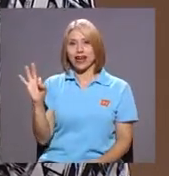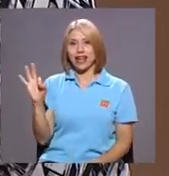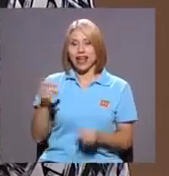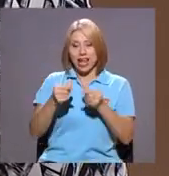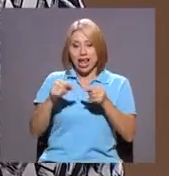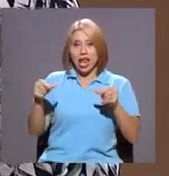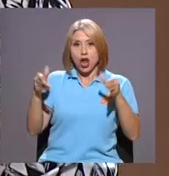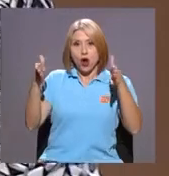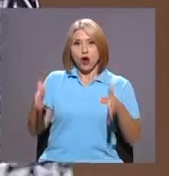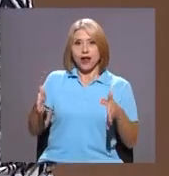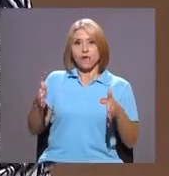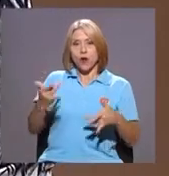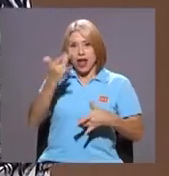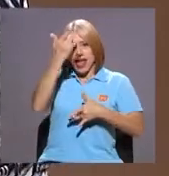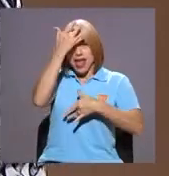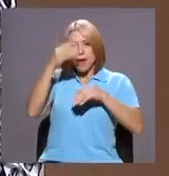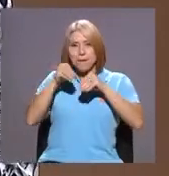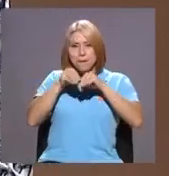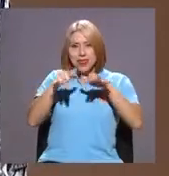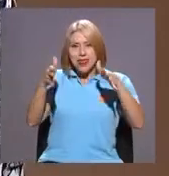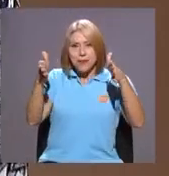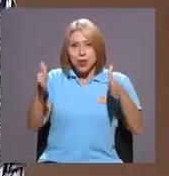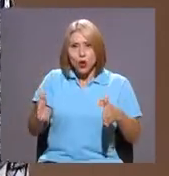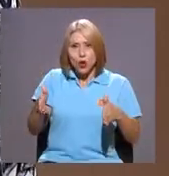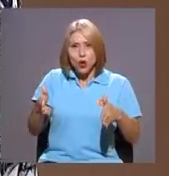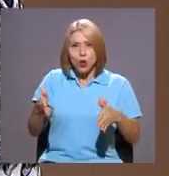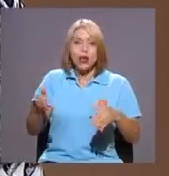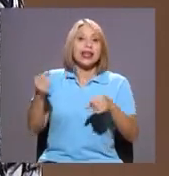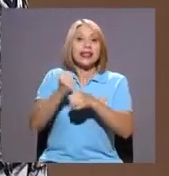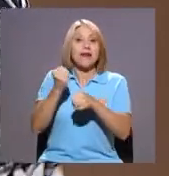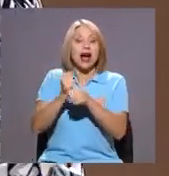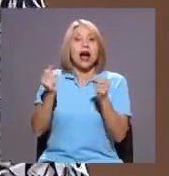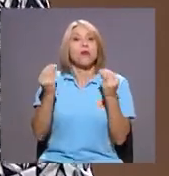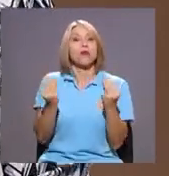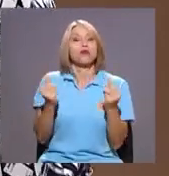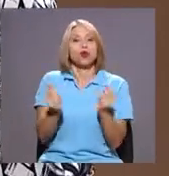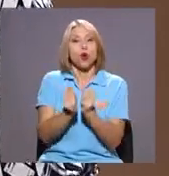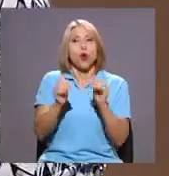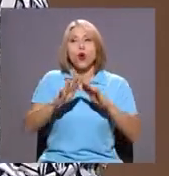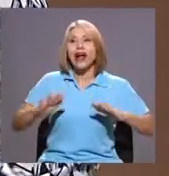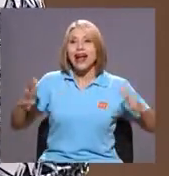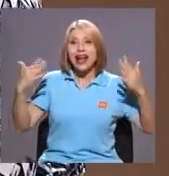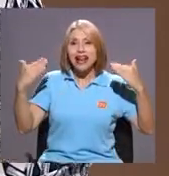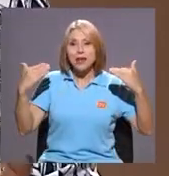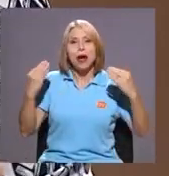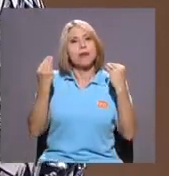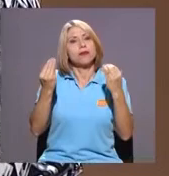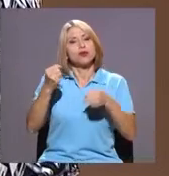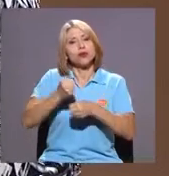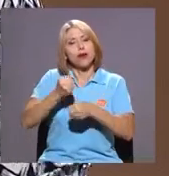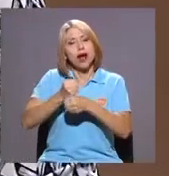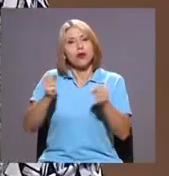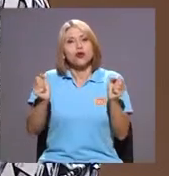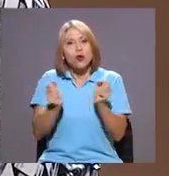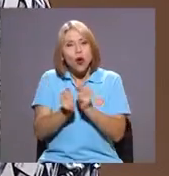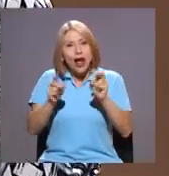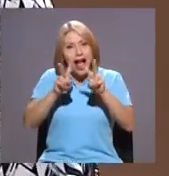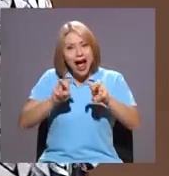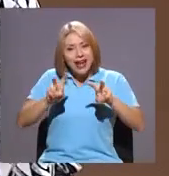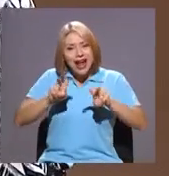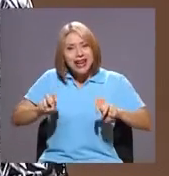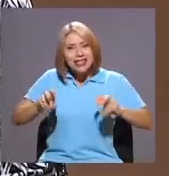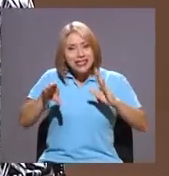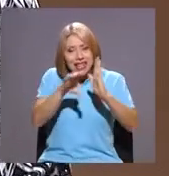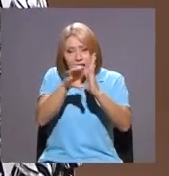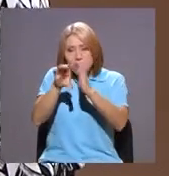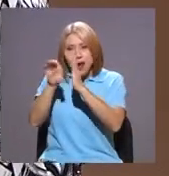epidemiólogo, o sea, es geógrafo como tal y trabaja mucho en clima y ha hecho muchísimos trabajos en análisis de imágenes satelitales